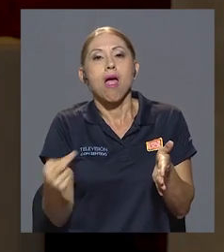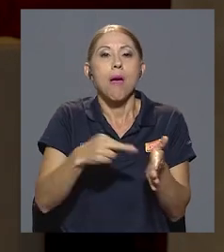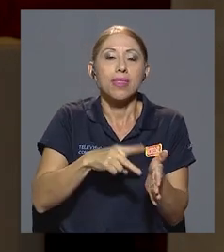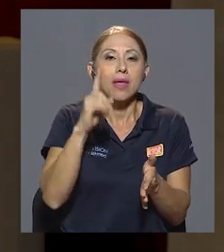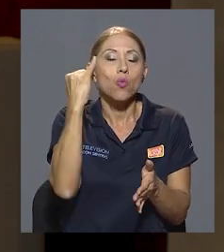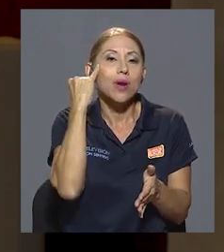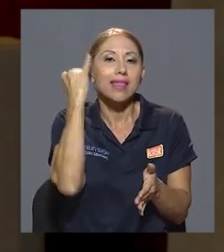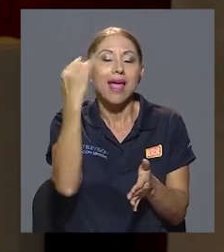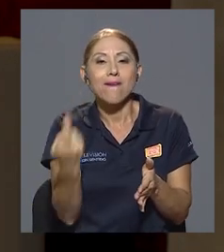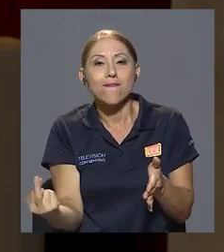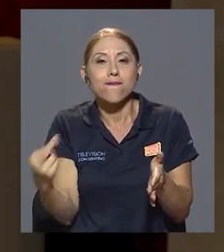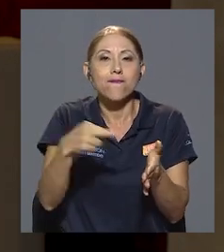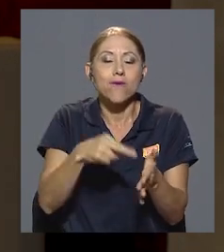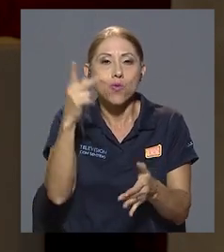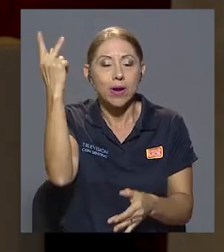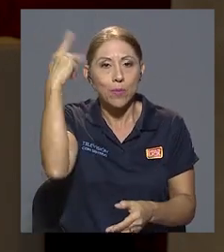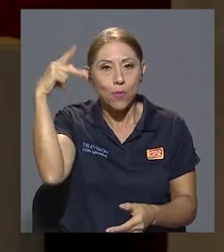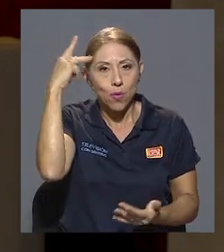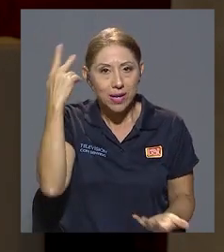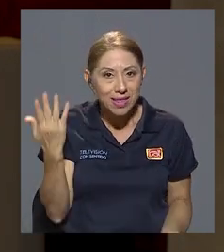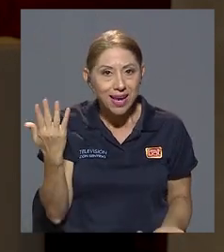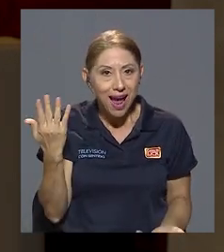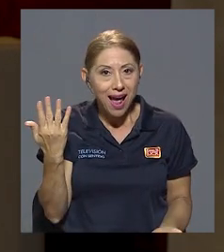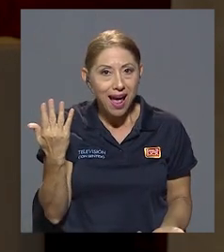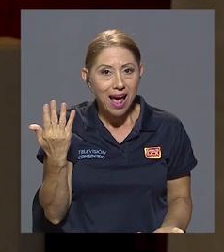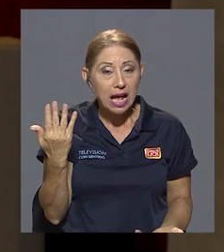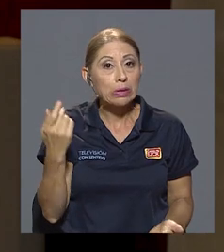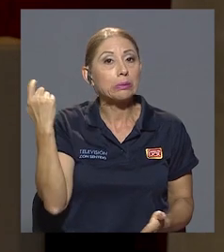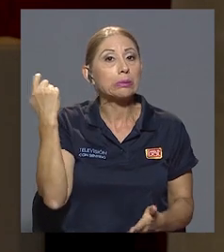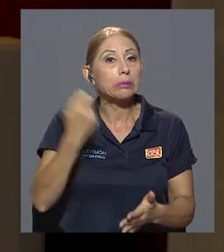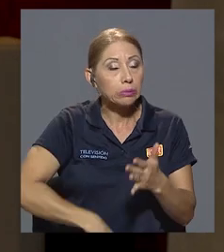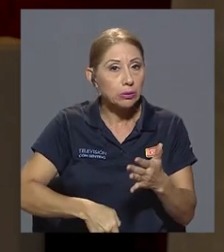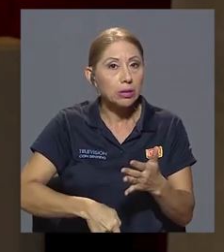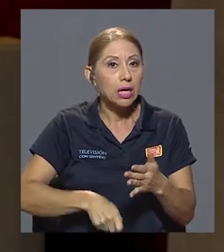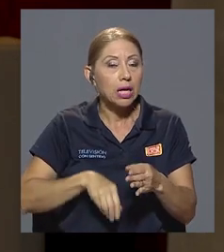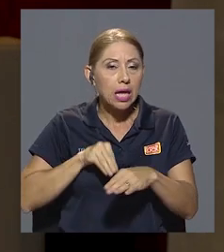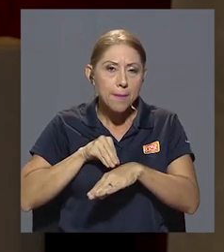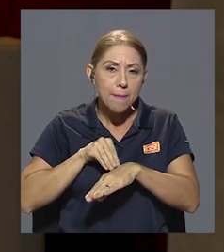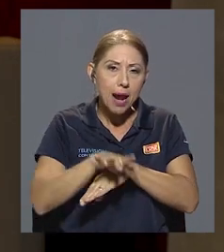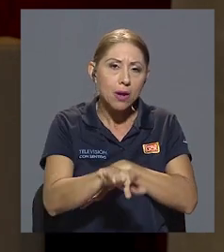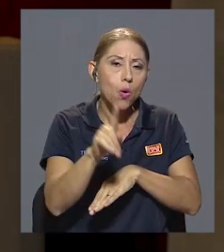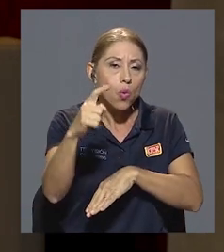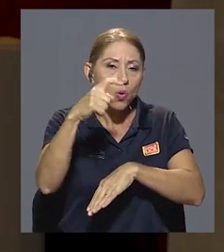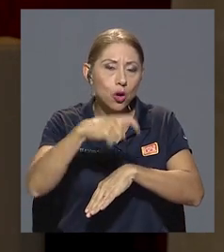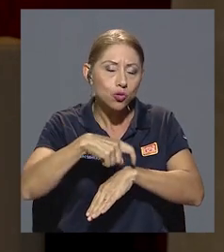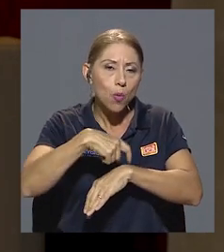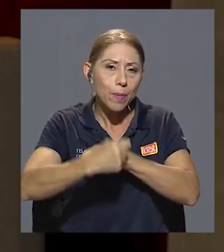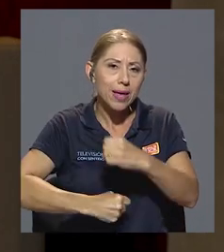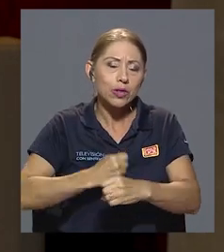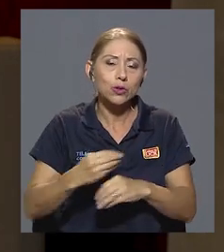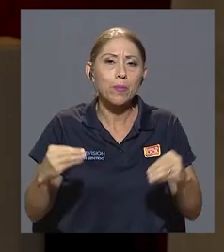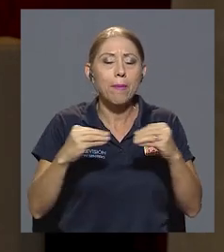una política que marcó uno de los momentos más tristes de la